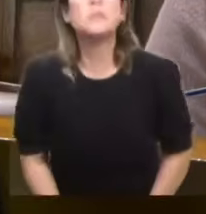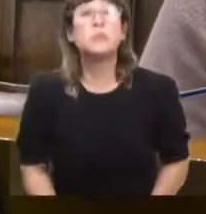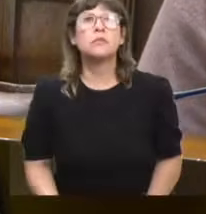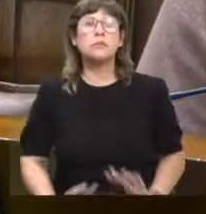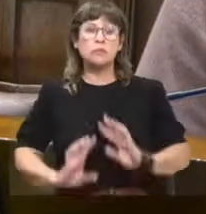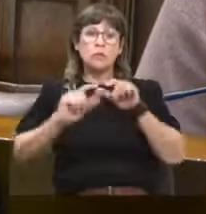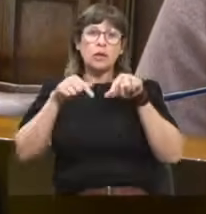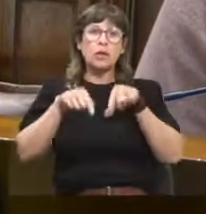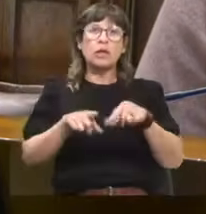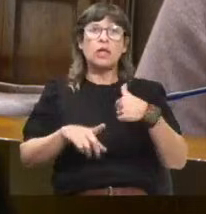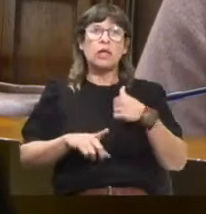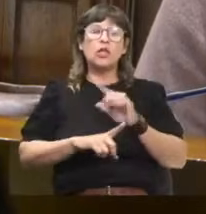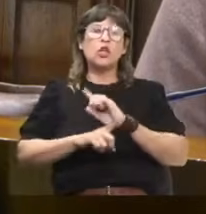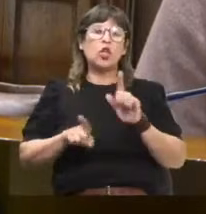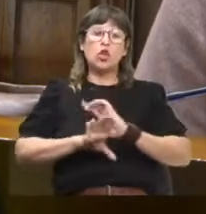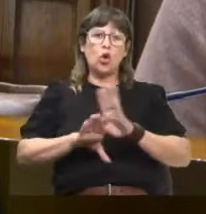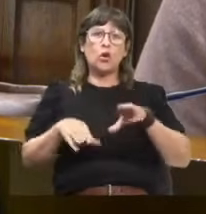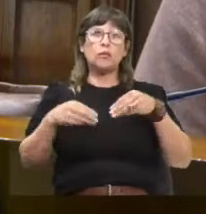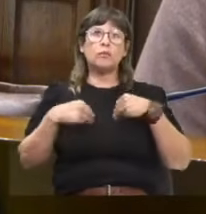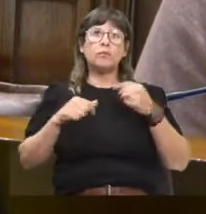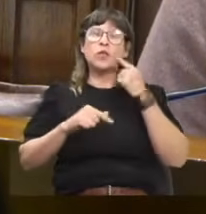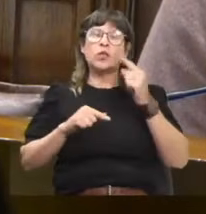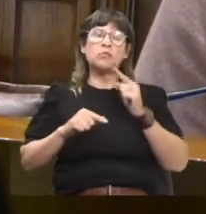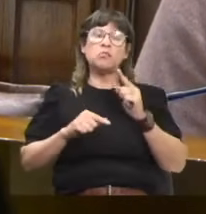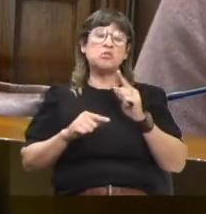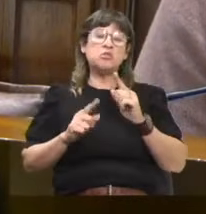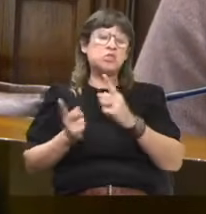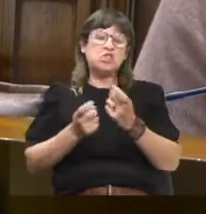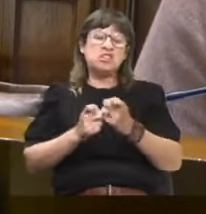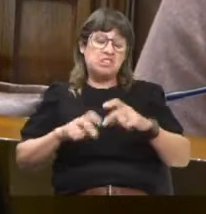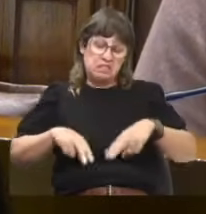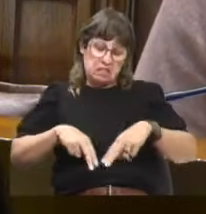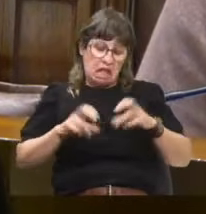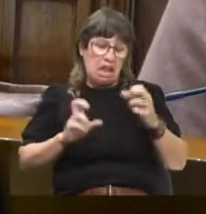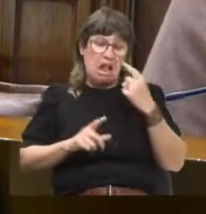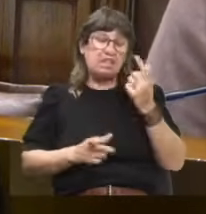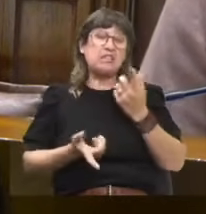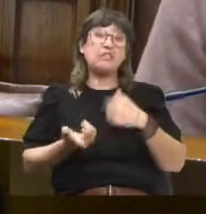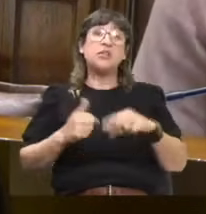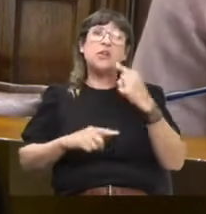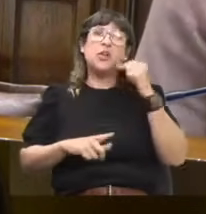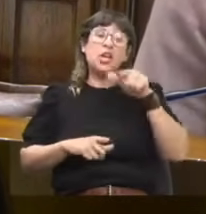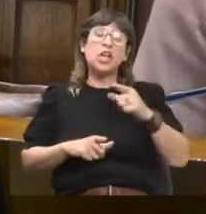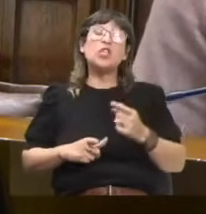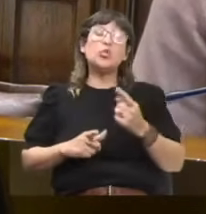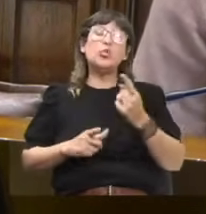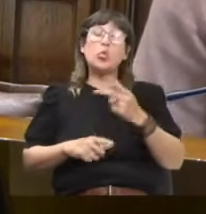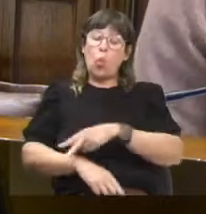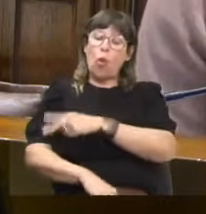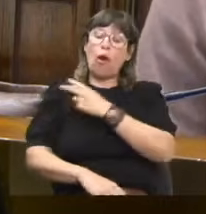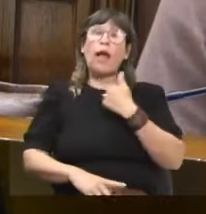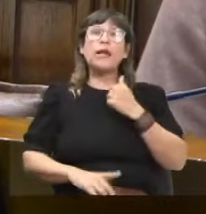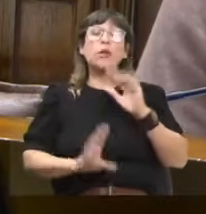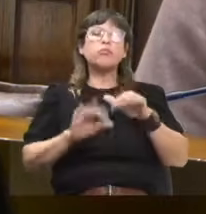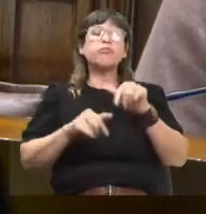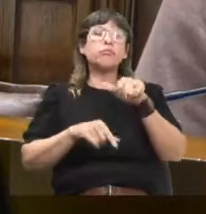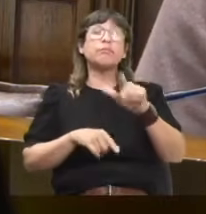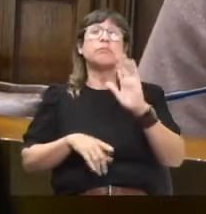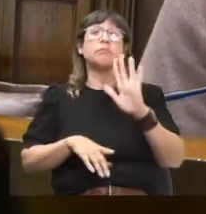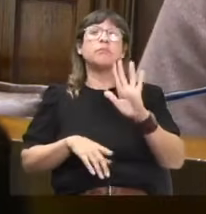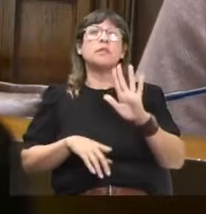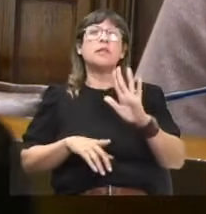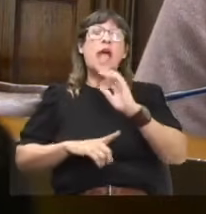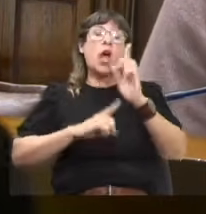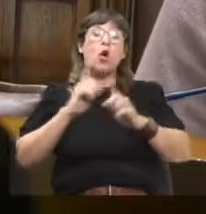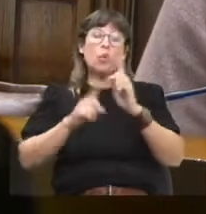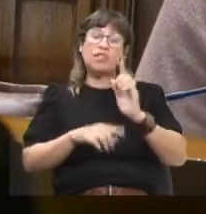Esto no admite el menor análisis, considerando que se trata de un cargo perteneciente a la Universidad